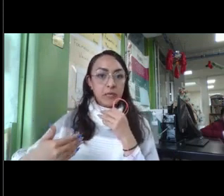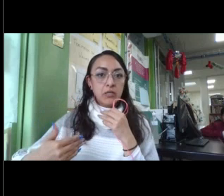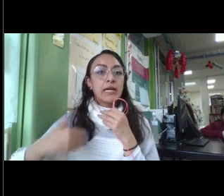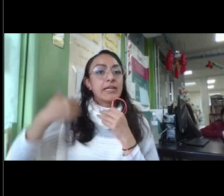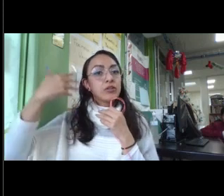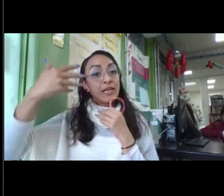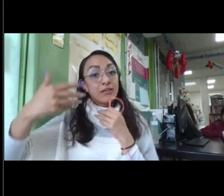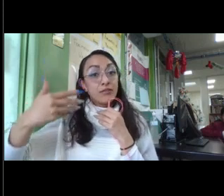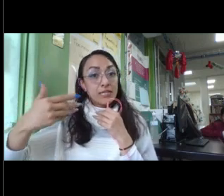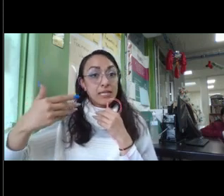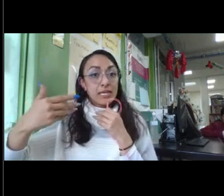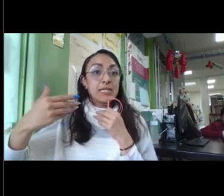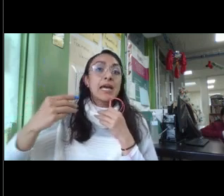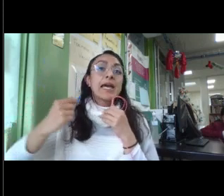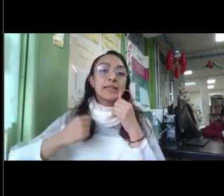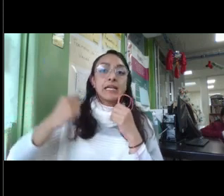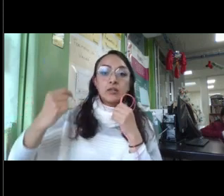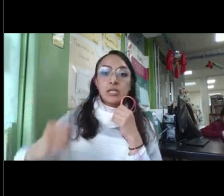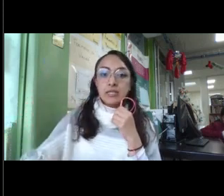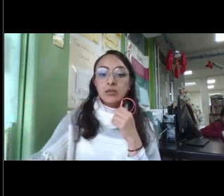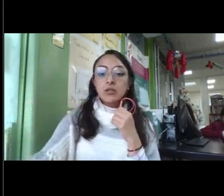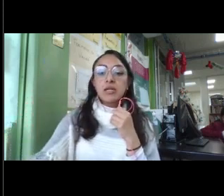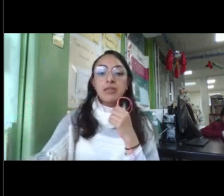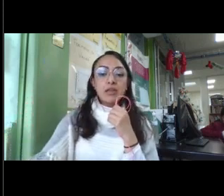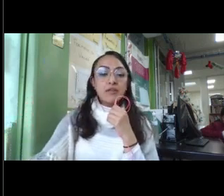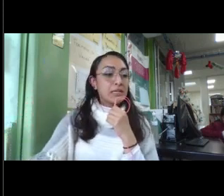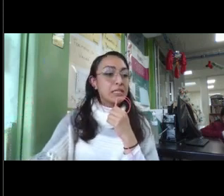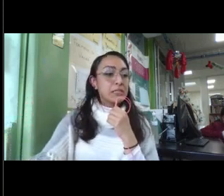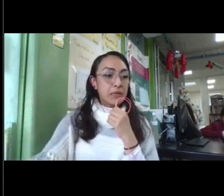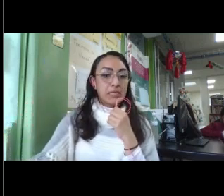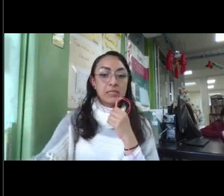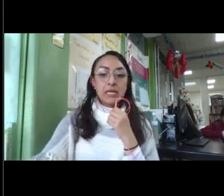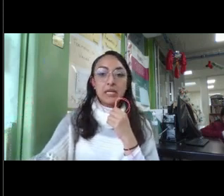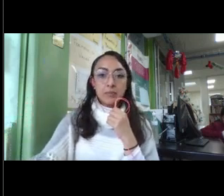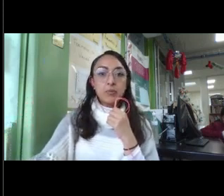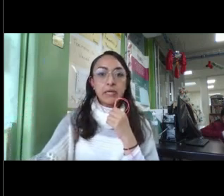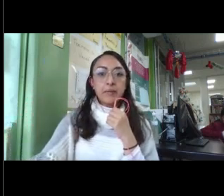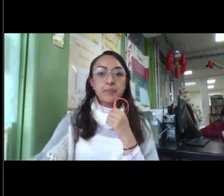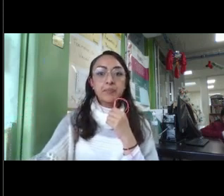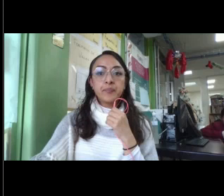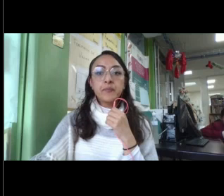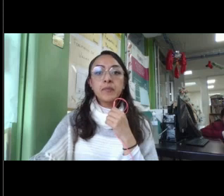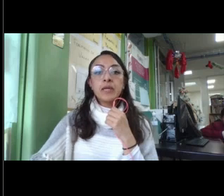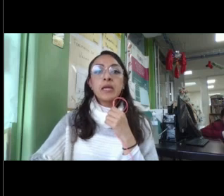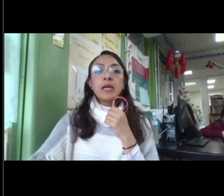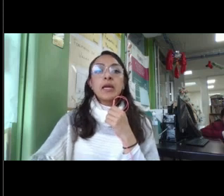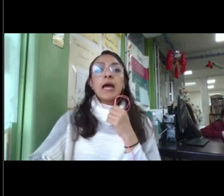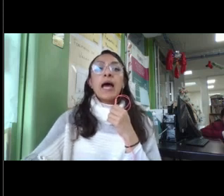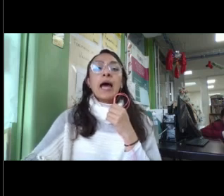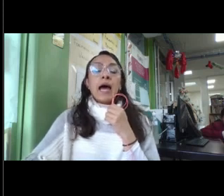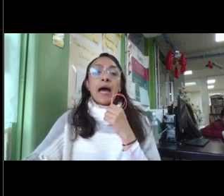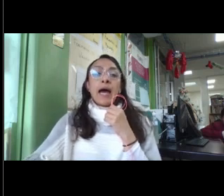mismo español, en donde hay diferencias entre los acentos de diferentes partes de la República.